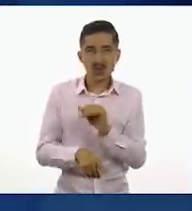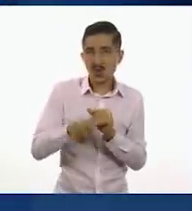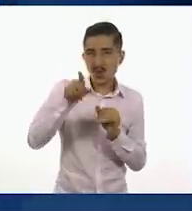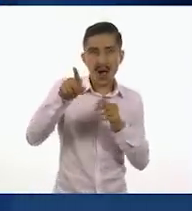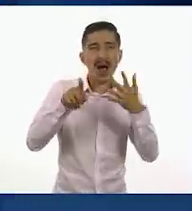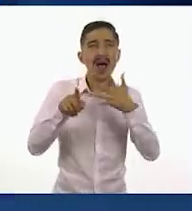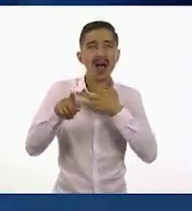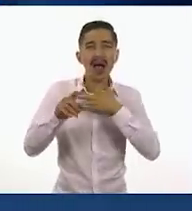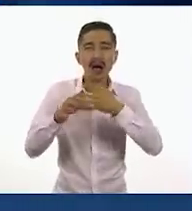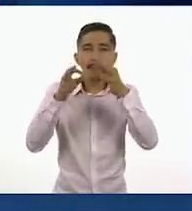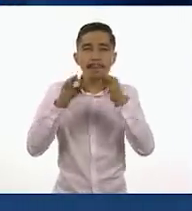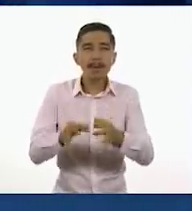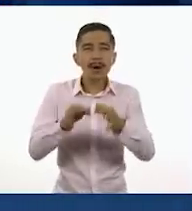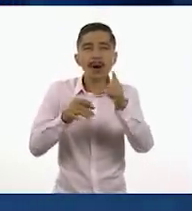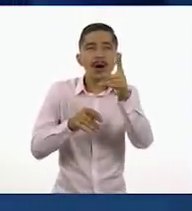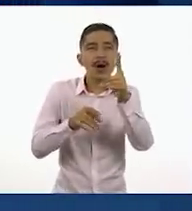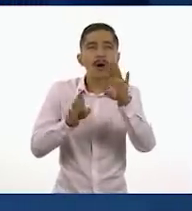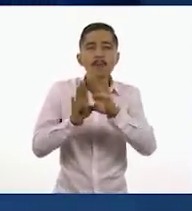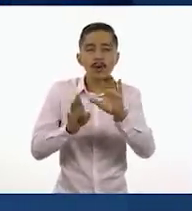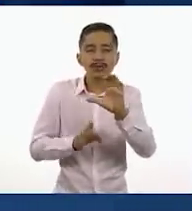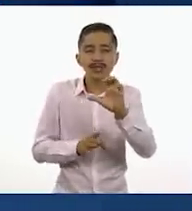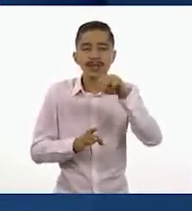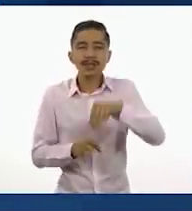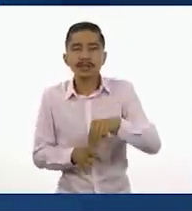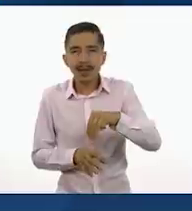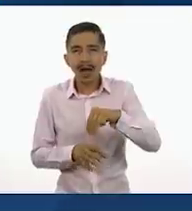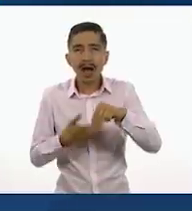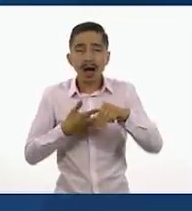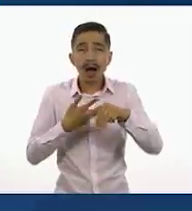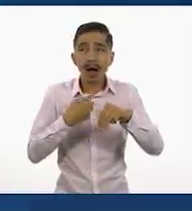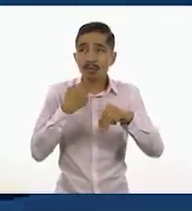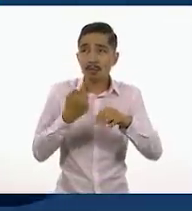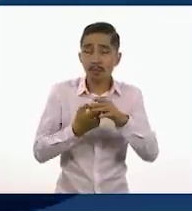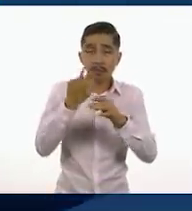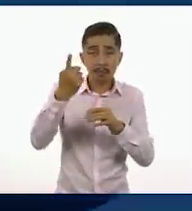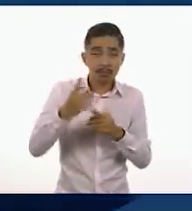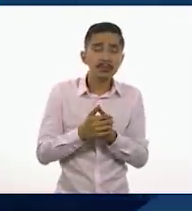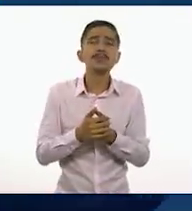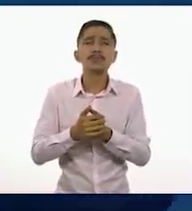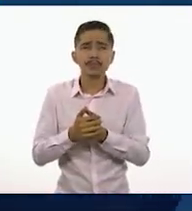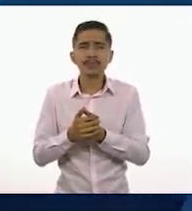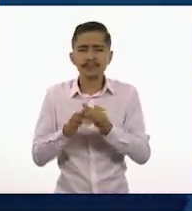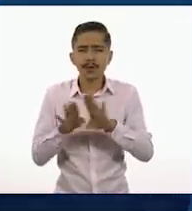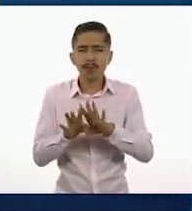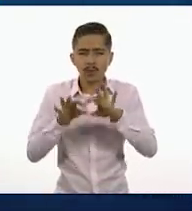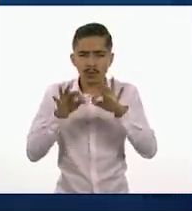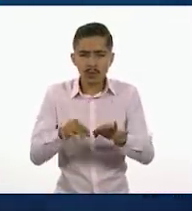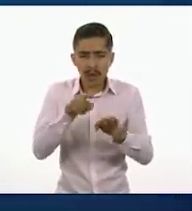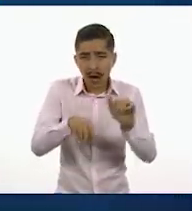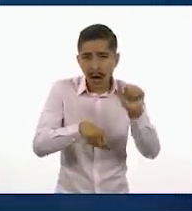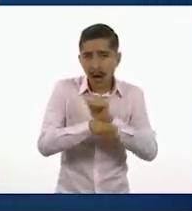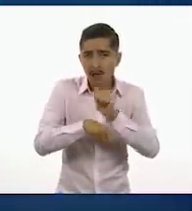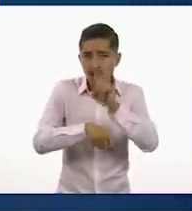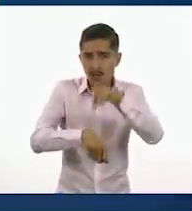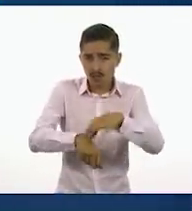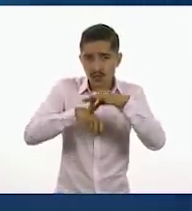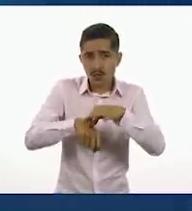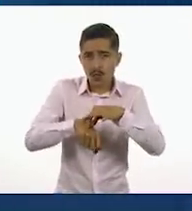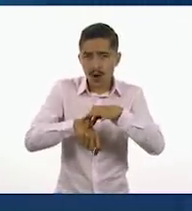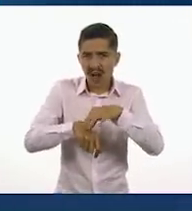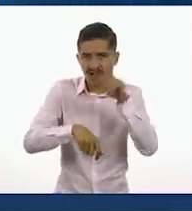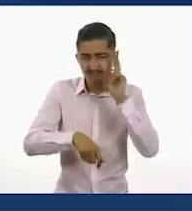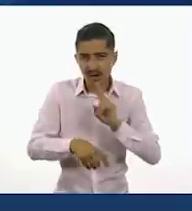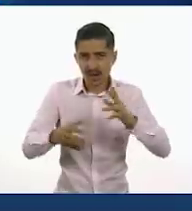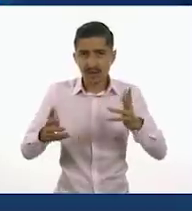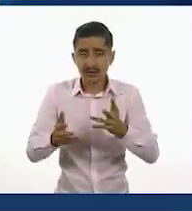la medida de las reproducciones en centímetros y la escala para calcular el tamaño real del auto. ¿Sí? ¿Te parece?